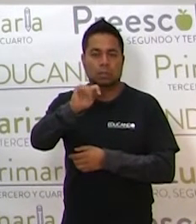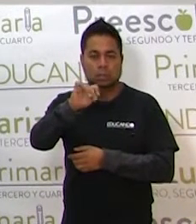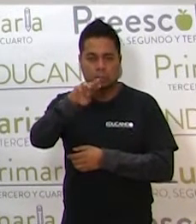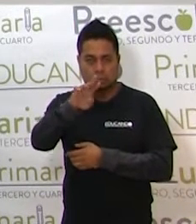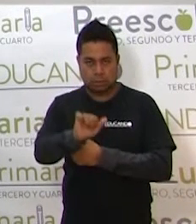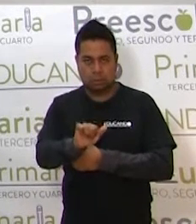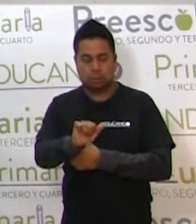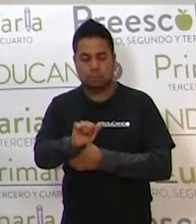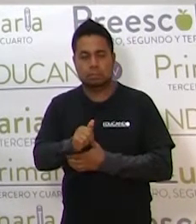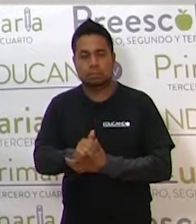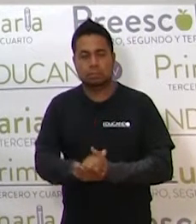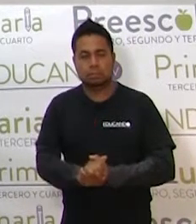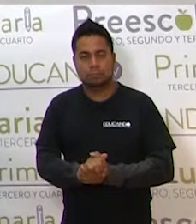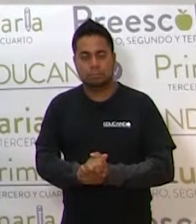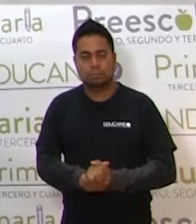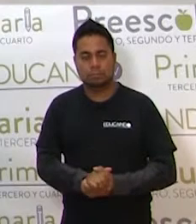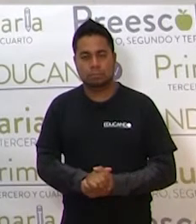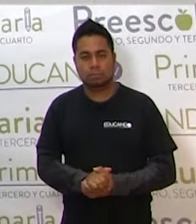bien